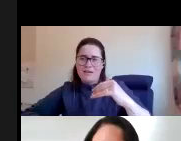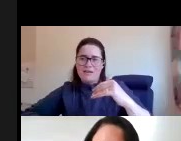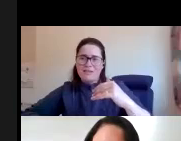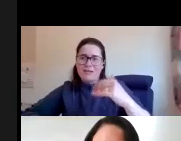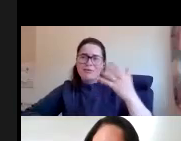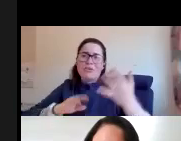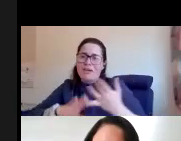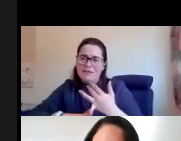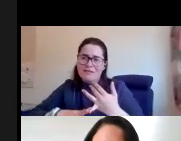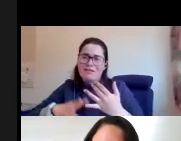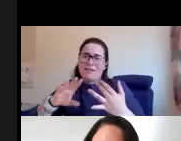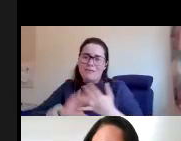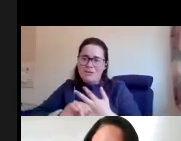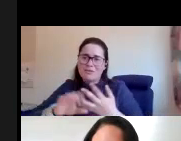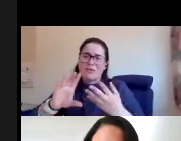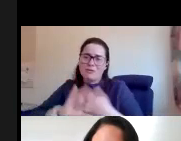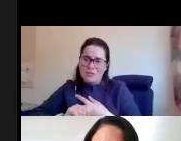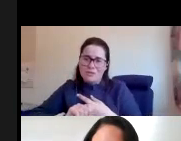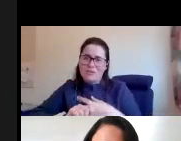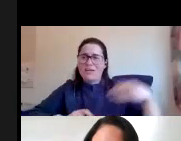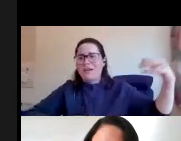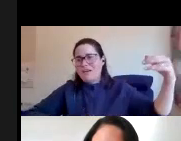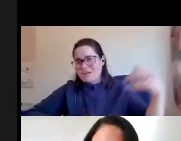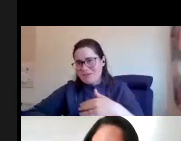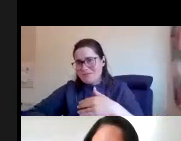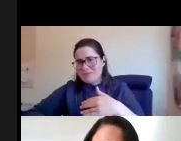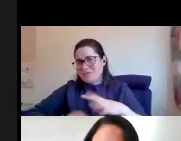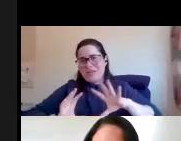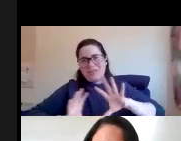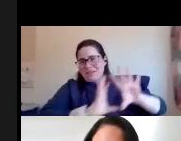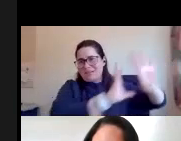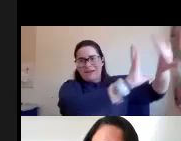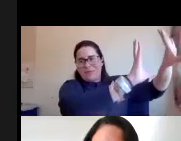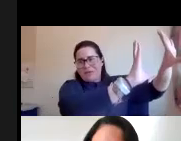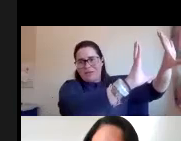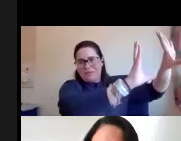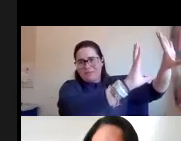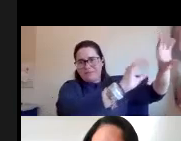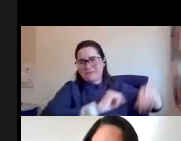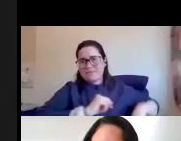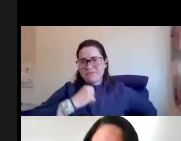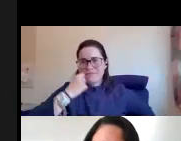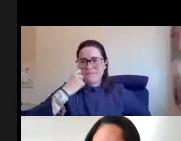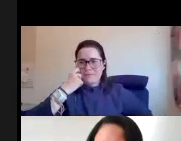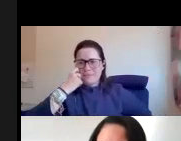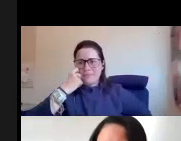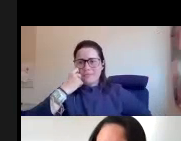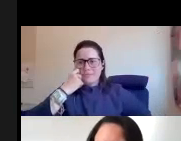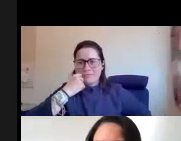nada de nutrientes y sedimentos y erosión en el río, o sea, tratar la cuenca.